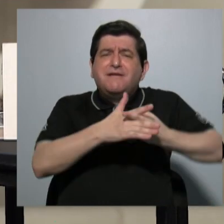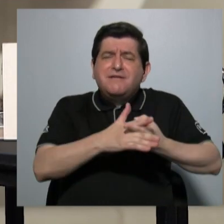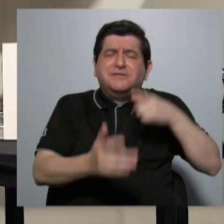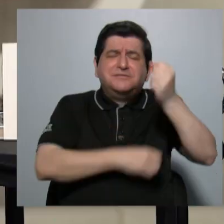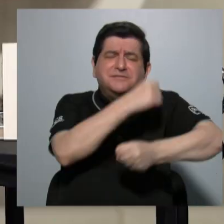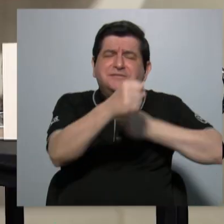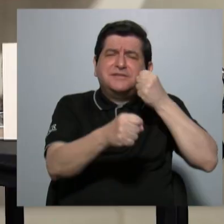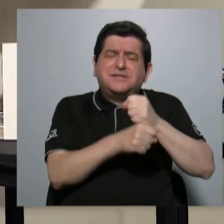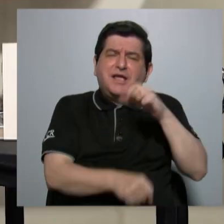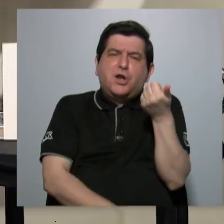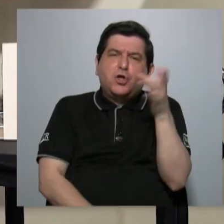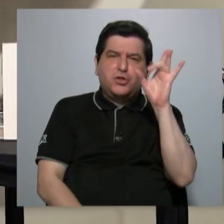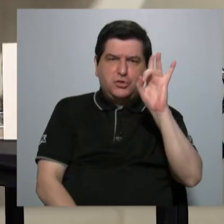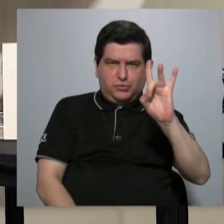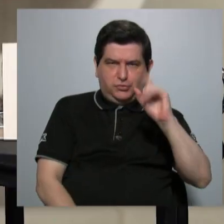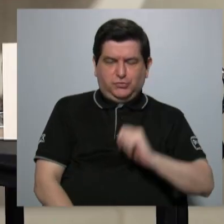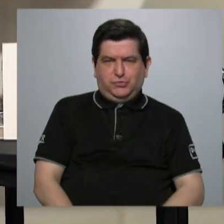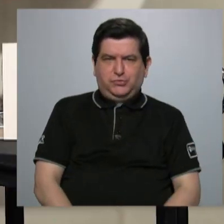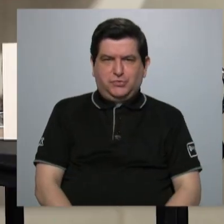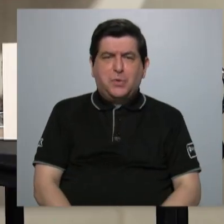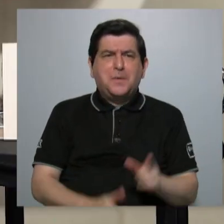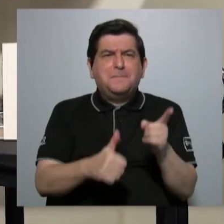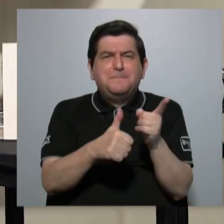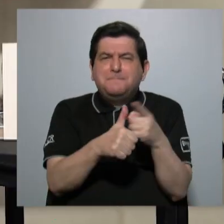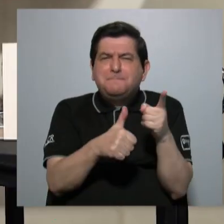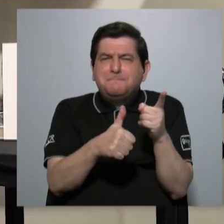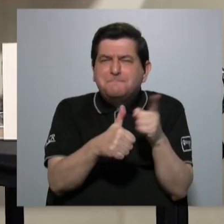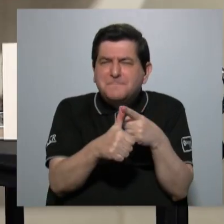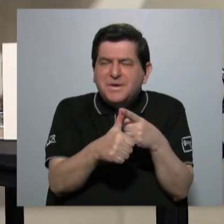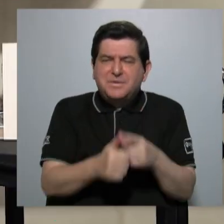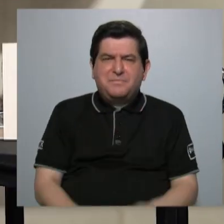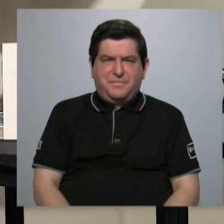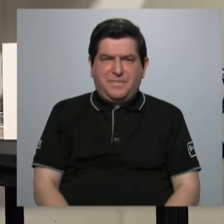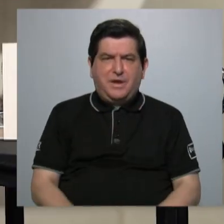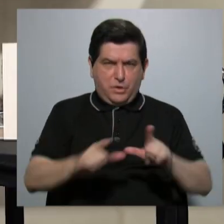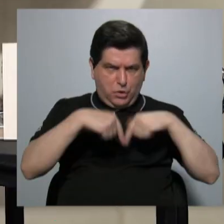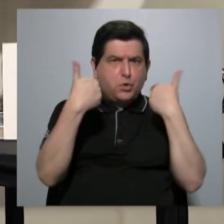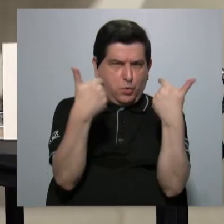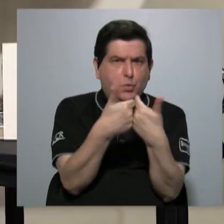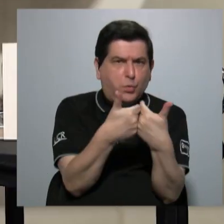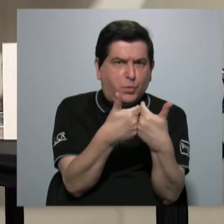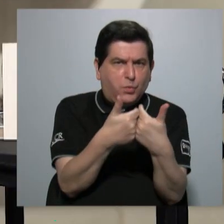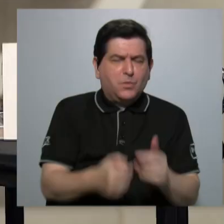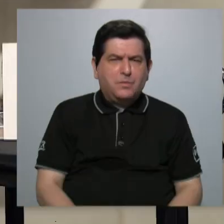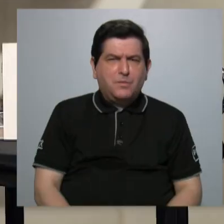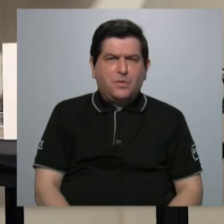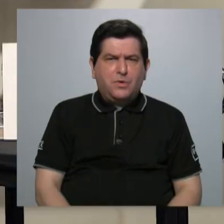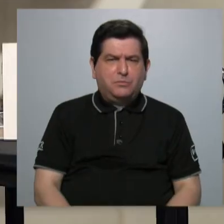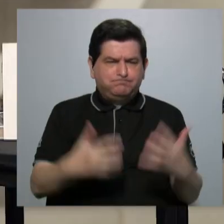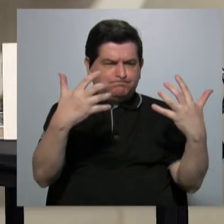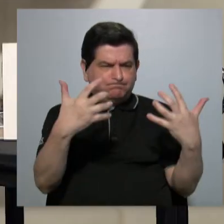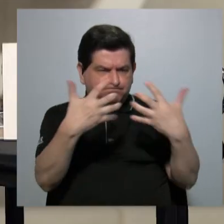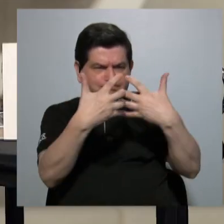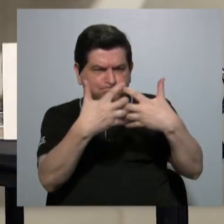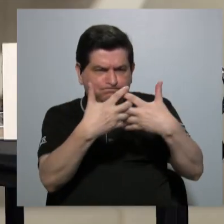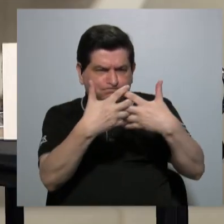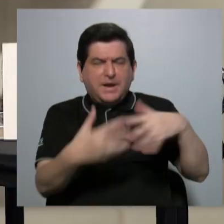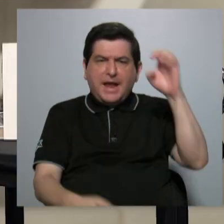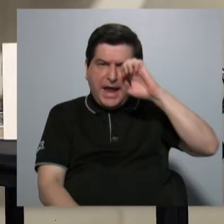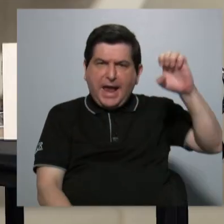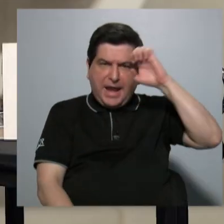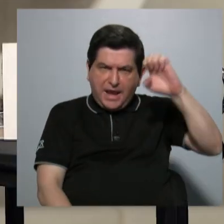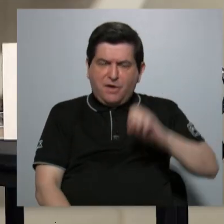el siglo XVIII. O sea, los primeros o el primer quinteto que se compone en